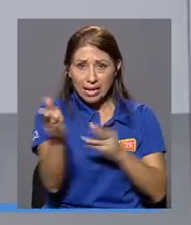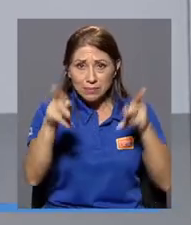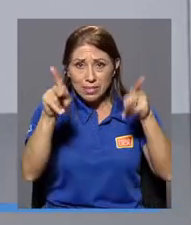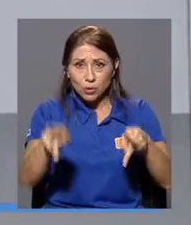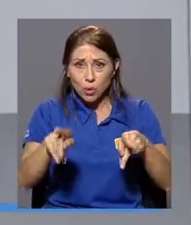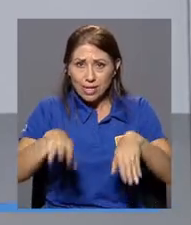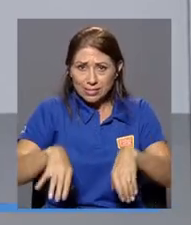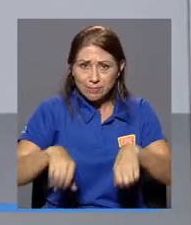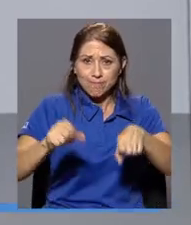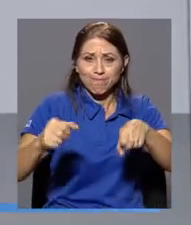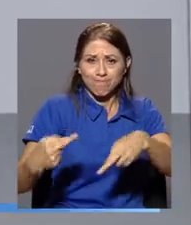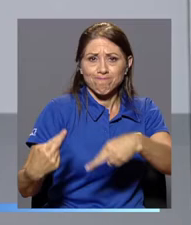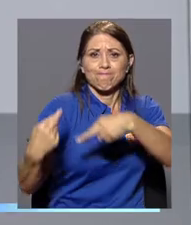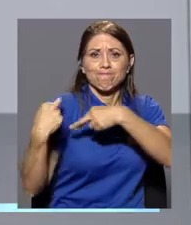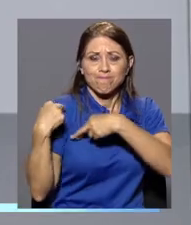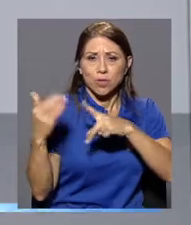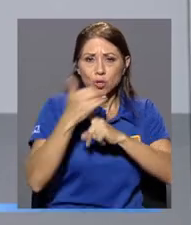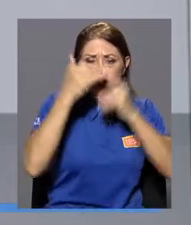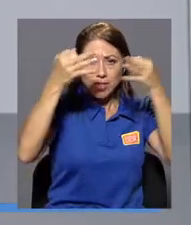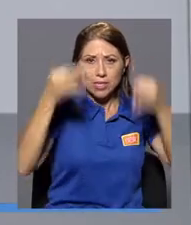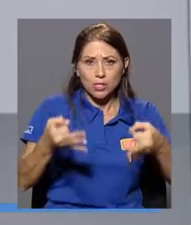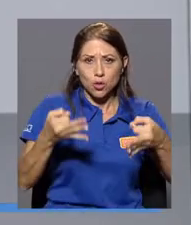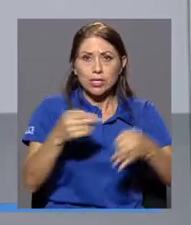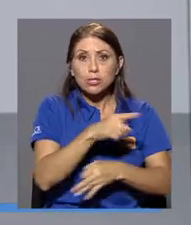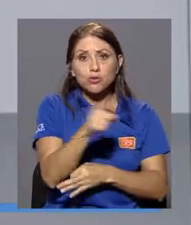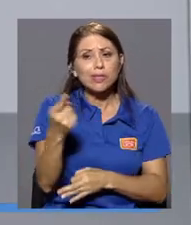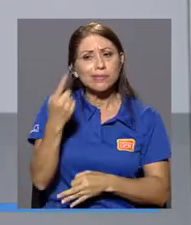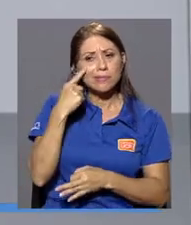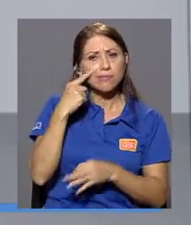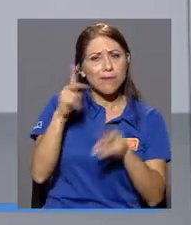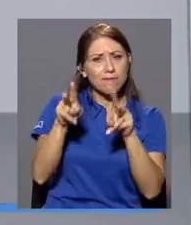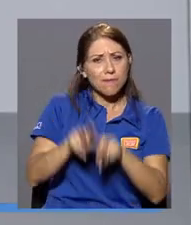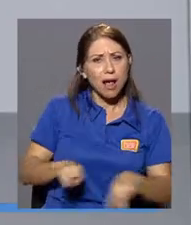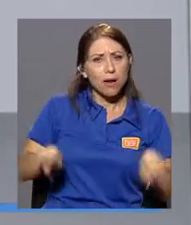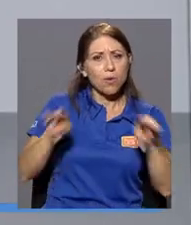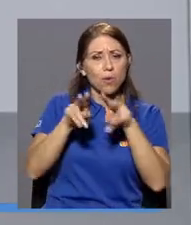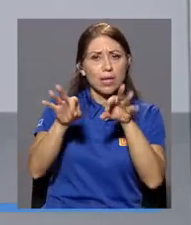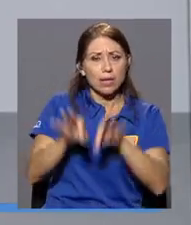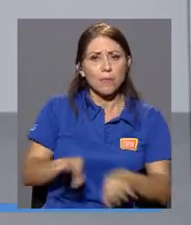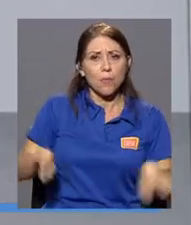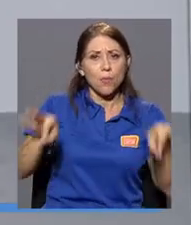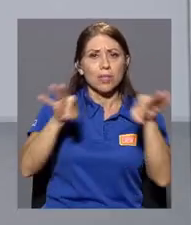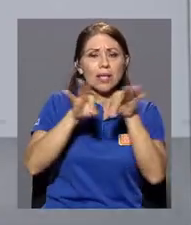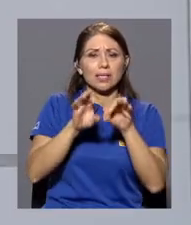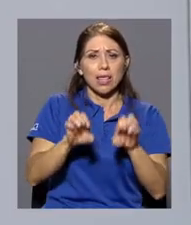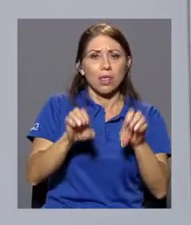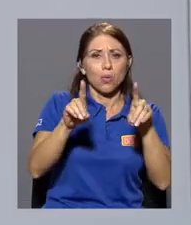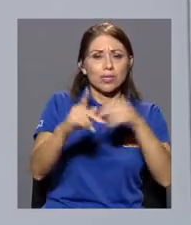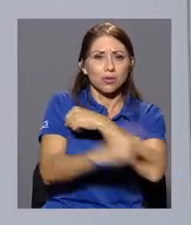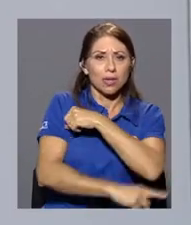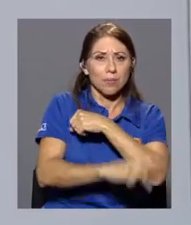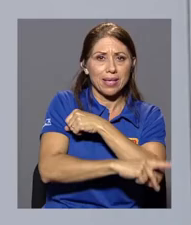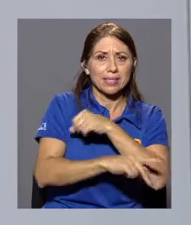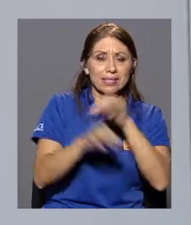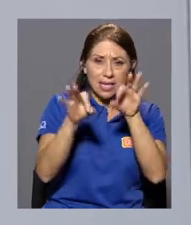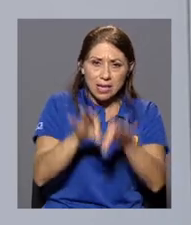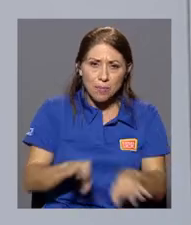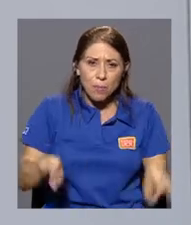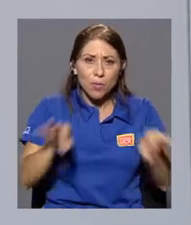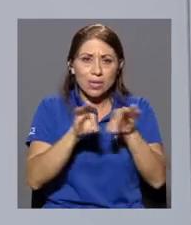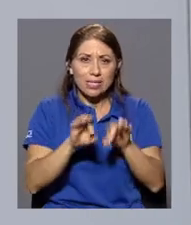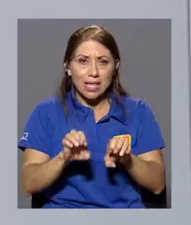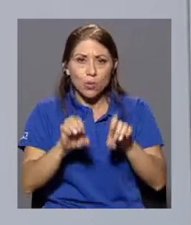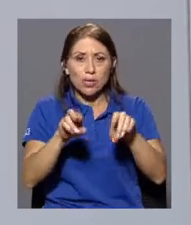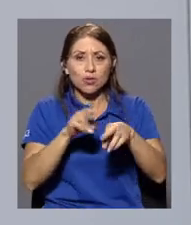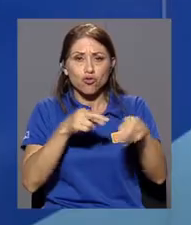de decisiones que valoren la importancia de la educación en el país, la importancia de la educación en las regiones para la población